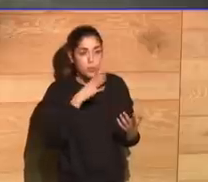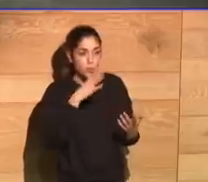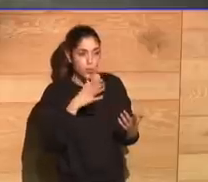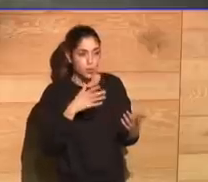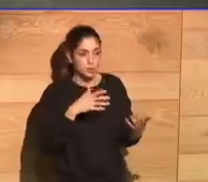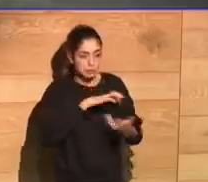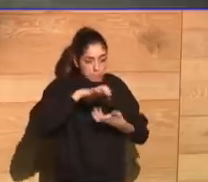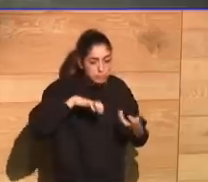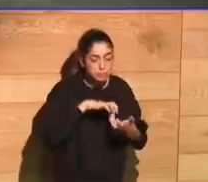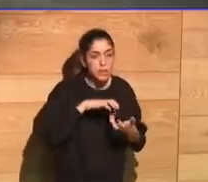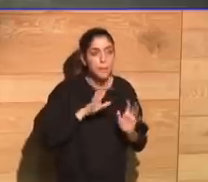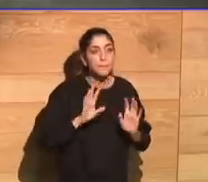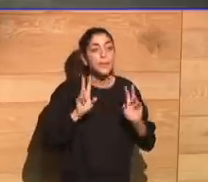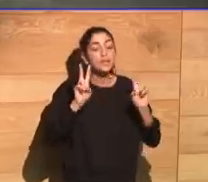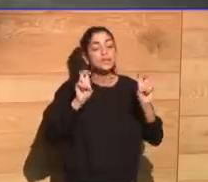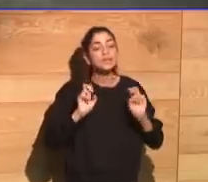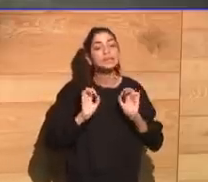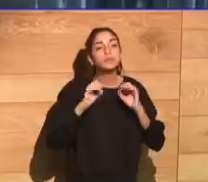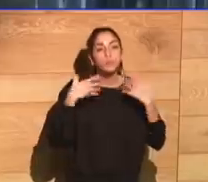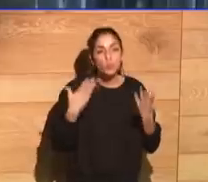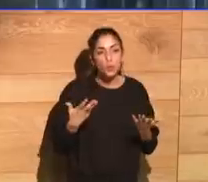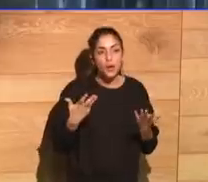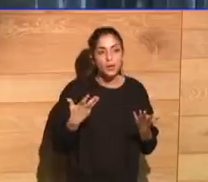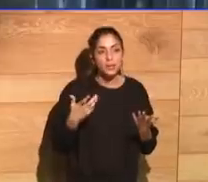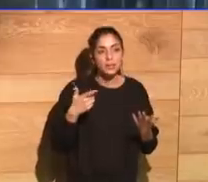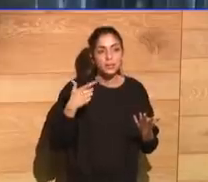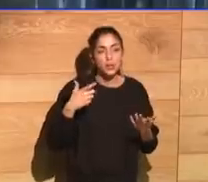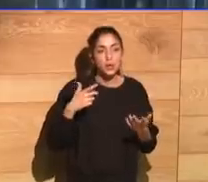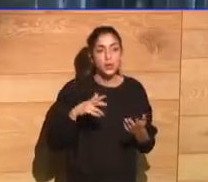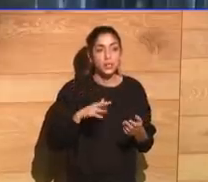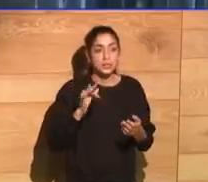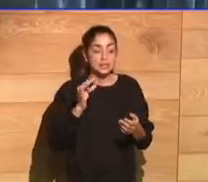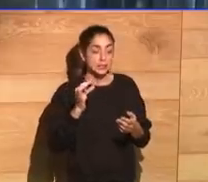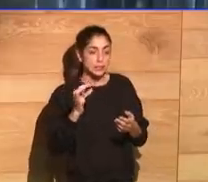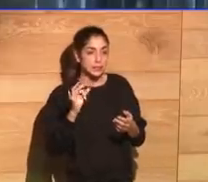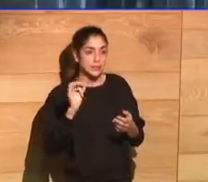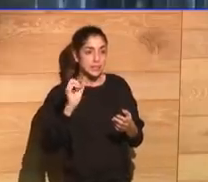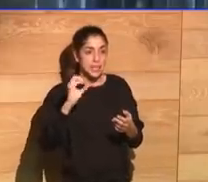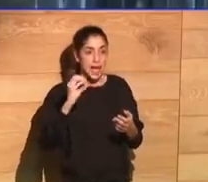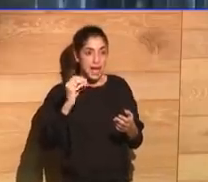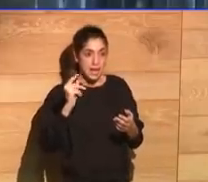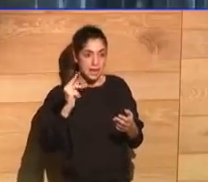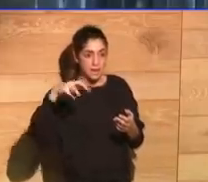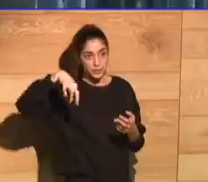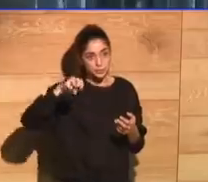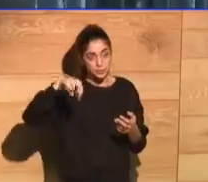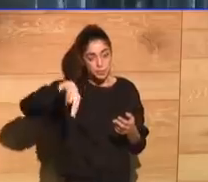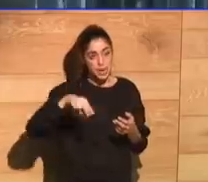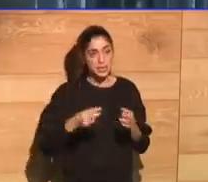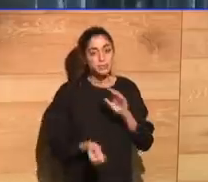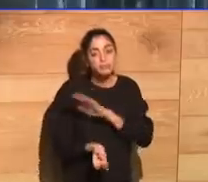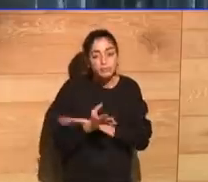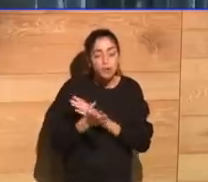pues el tema es que esto le genera a Stallman, que es el director de casting, un problema